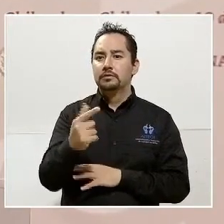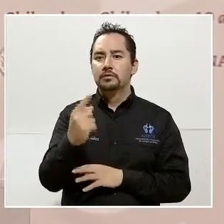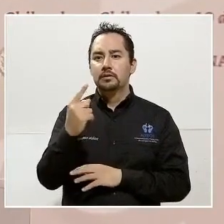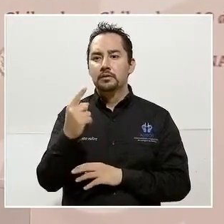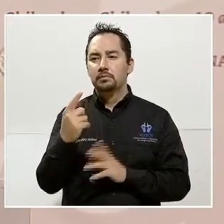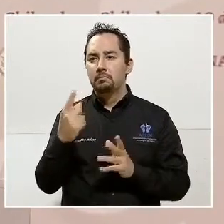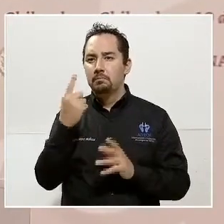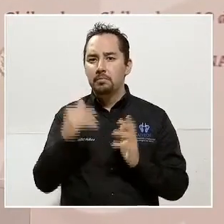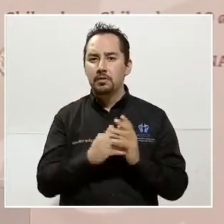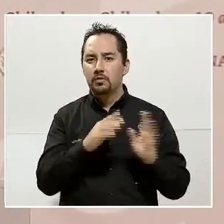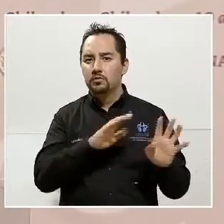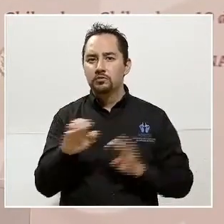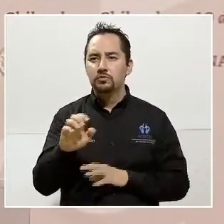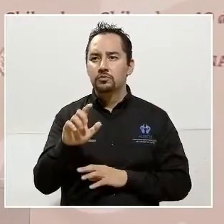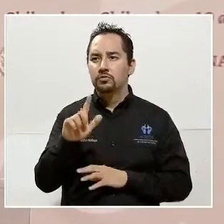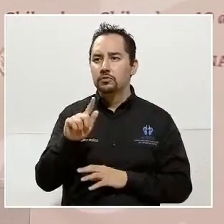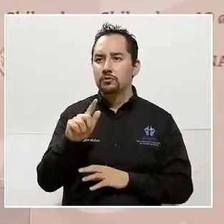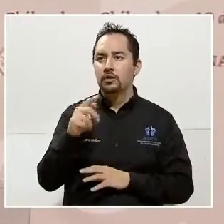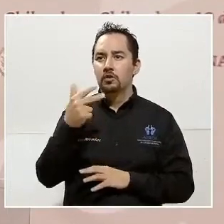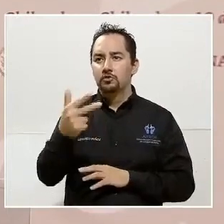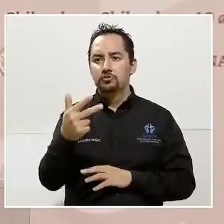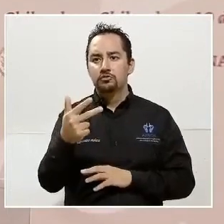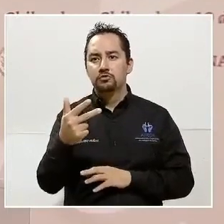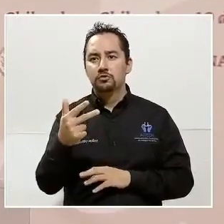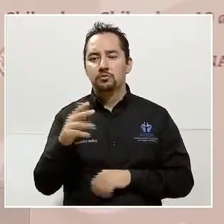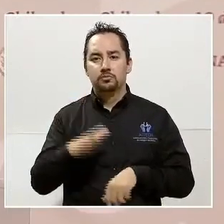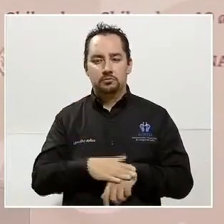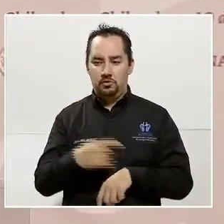1977-78 de ser comunista.